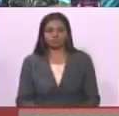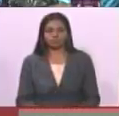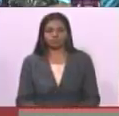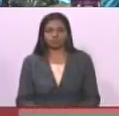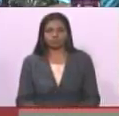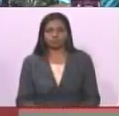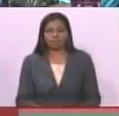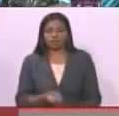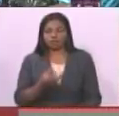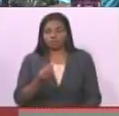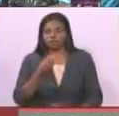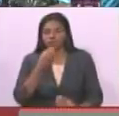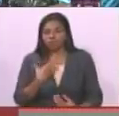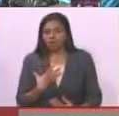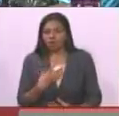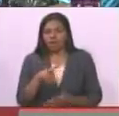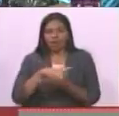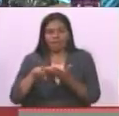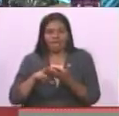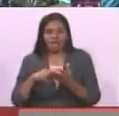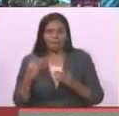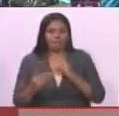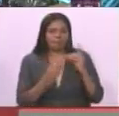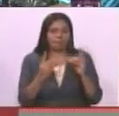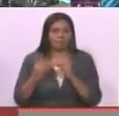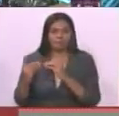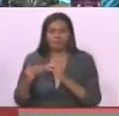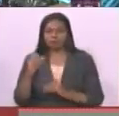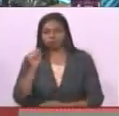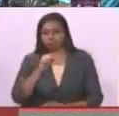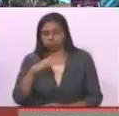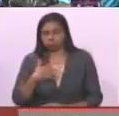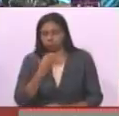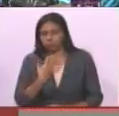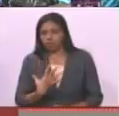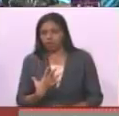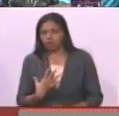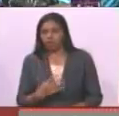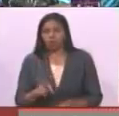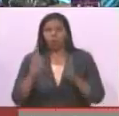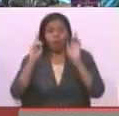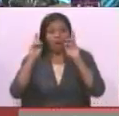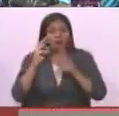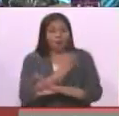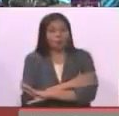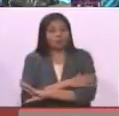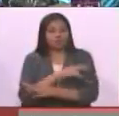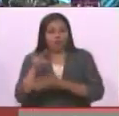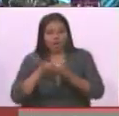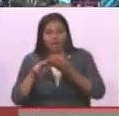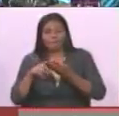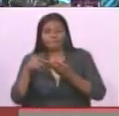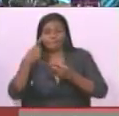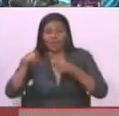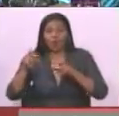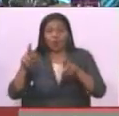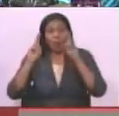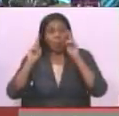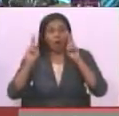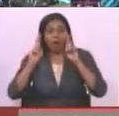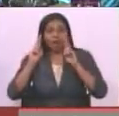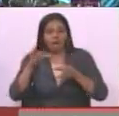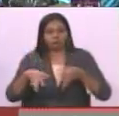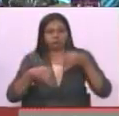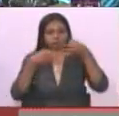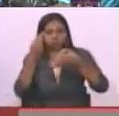Muy buena está para leerla y discutirla. Y ojalá la oposición la lea, pero ojalá estas declaraciones